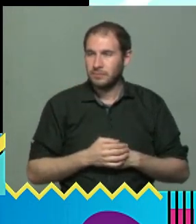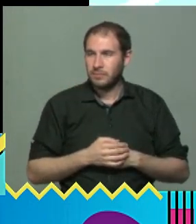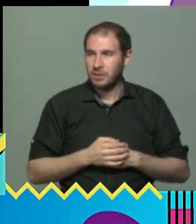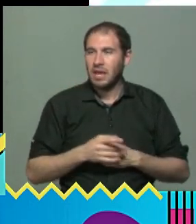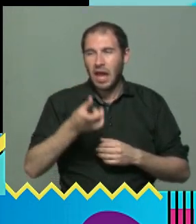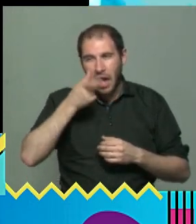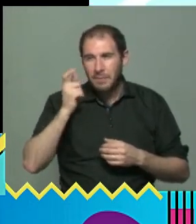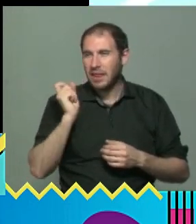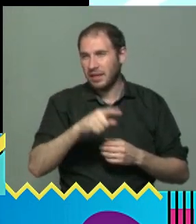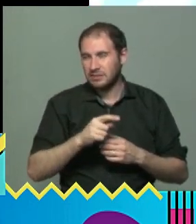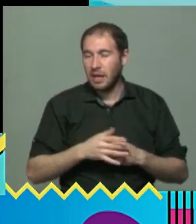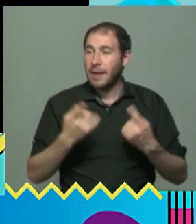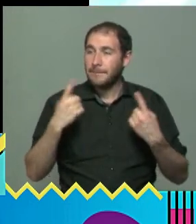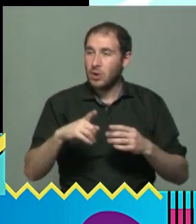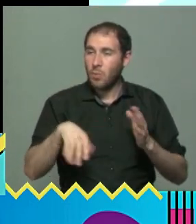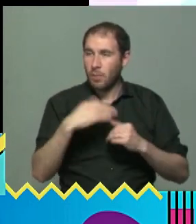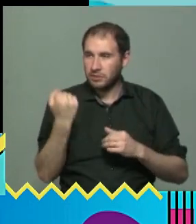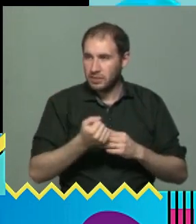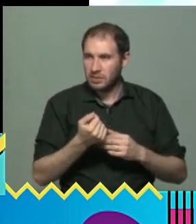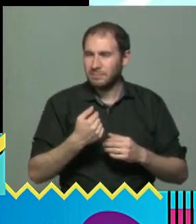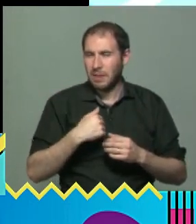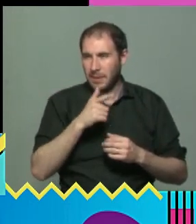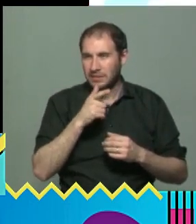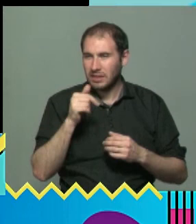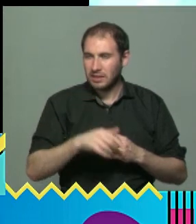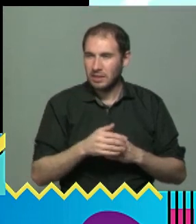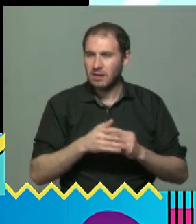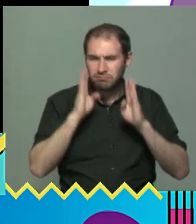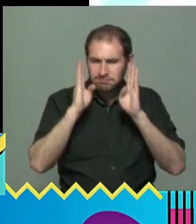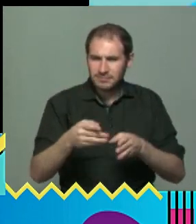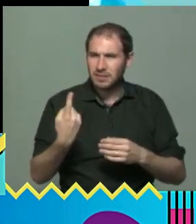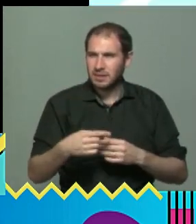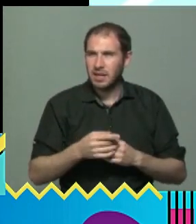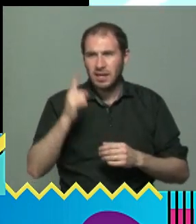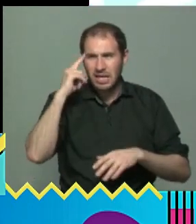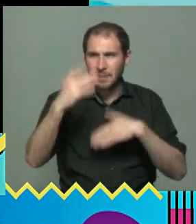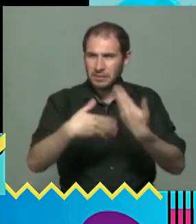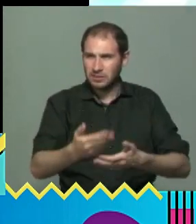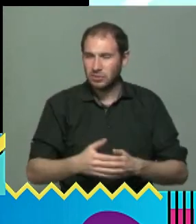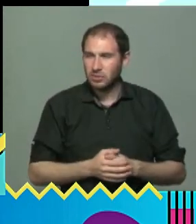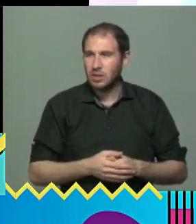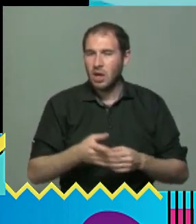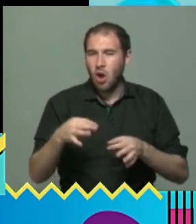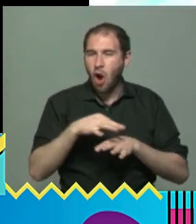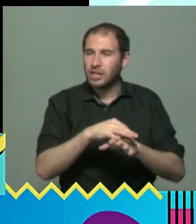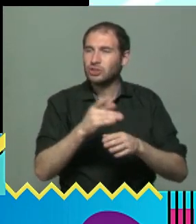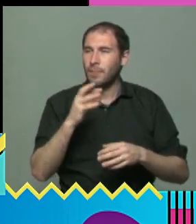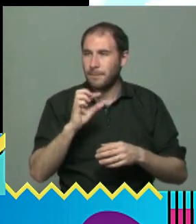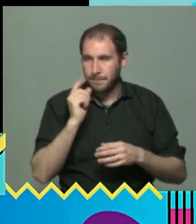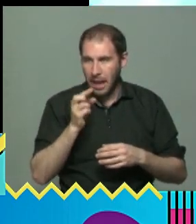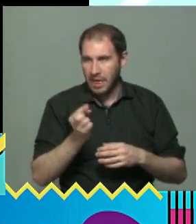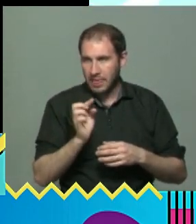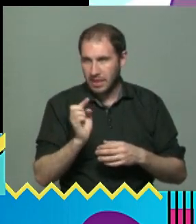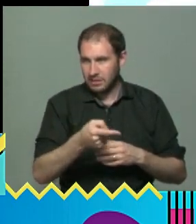las experiencias, pero fundamentalmente lo que yo creo que lo que tenemos que apostar es a la capacitación, o sea, la orientación de los padres,